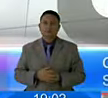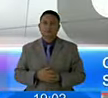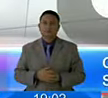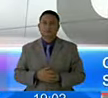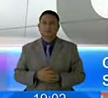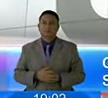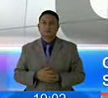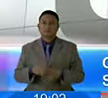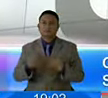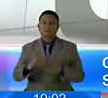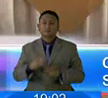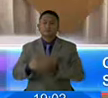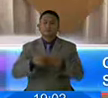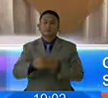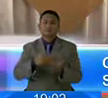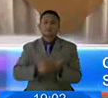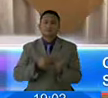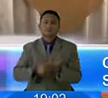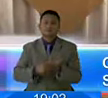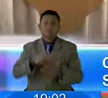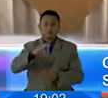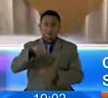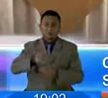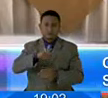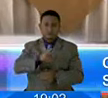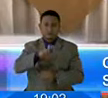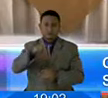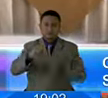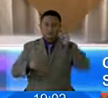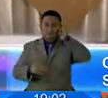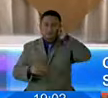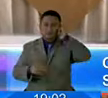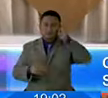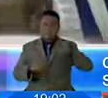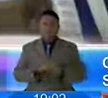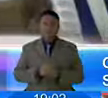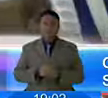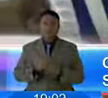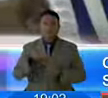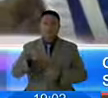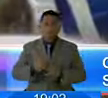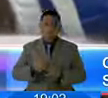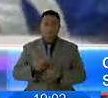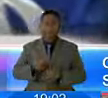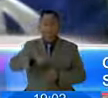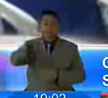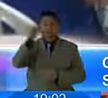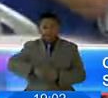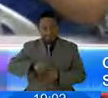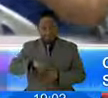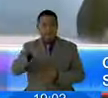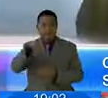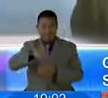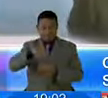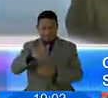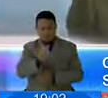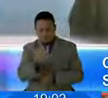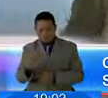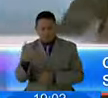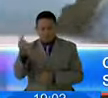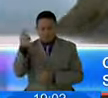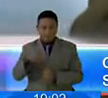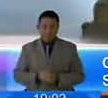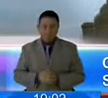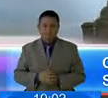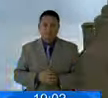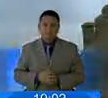Tras varios análisis internos, el Consejo Electoral confirma que finalmente sí realizará el conteo rápido institucional. Vamos a tener